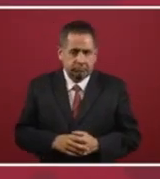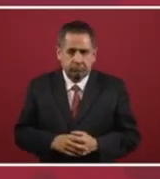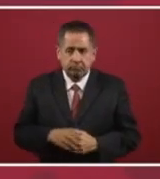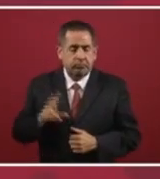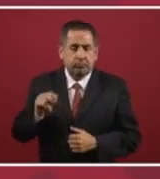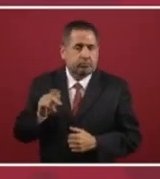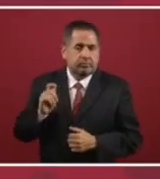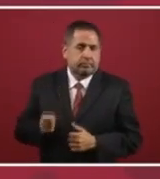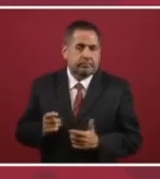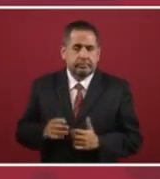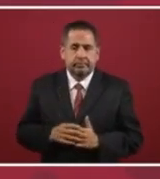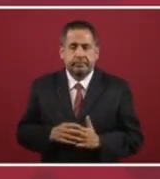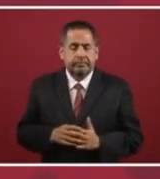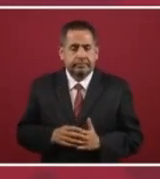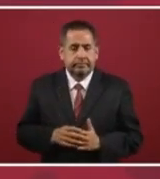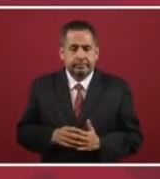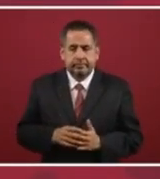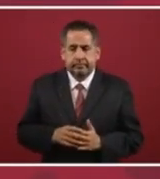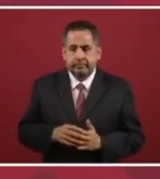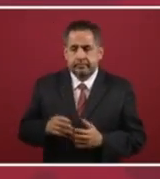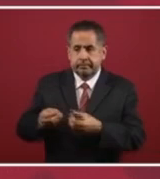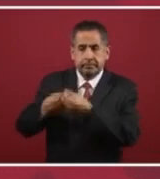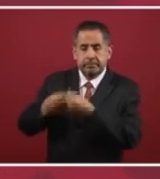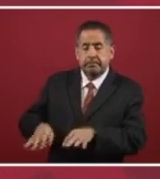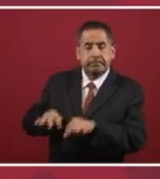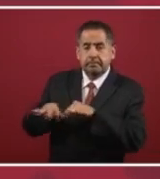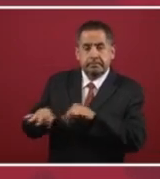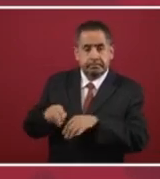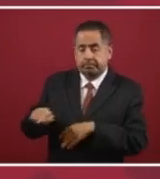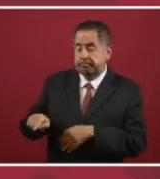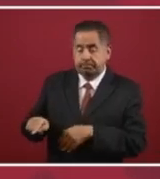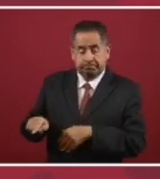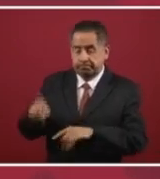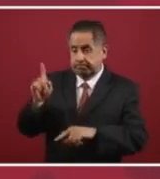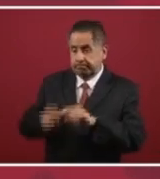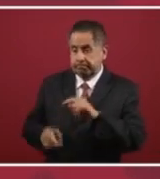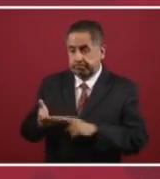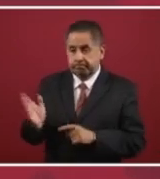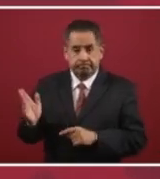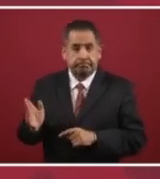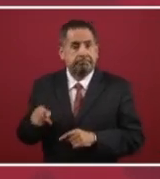no solo pierde el trabajo, sino